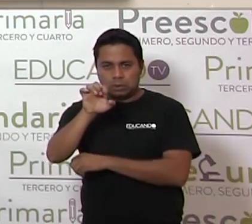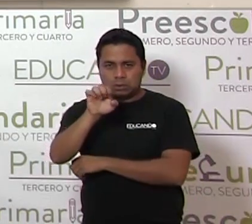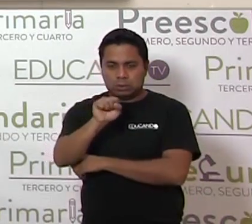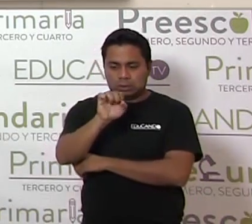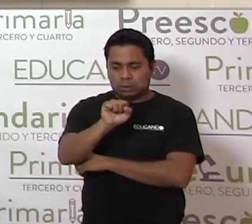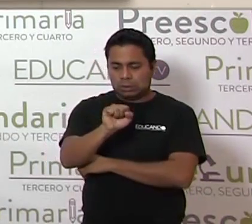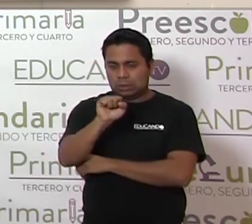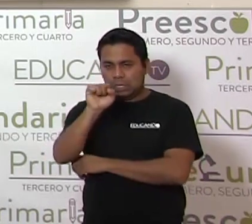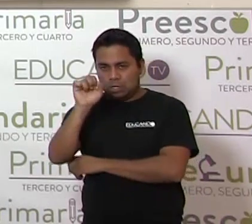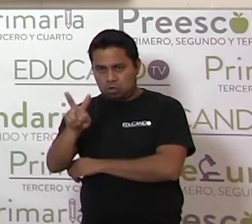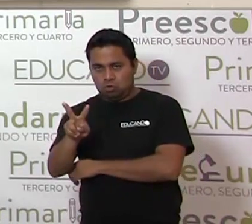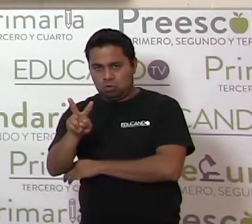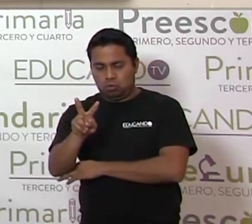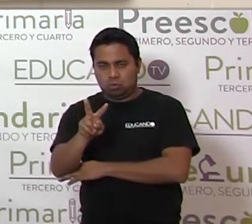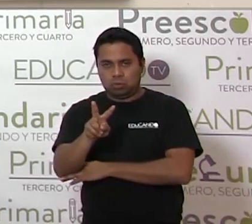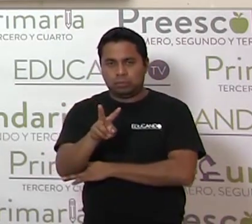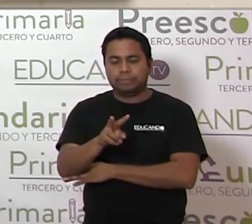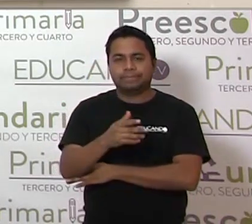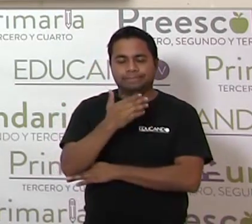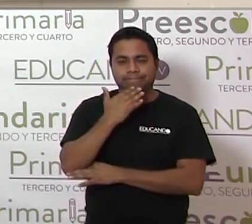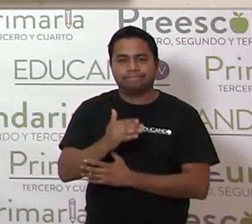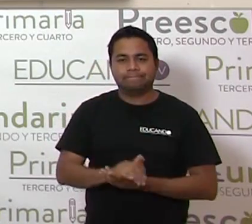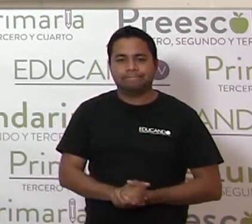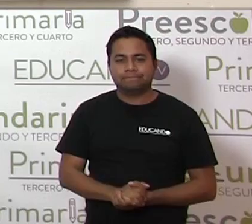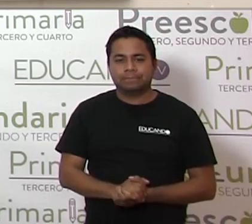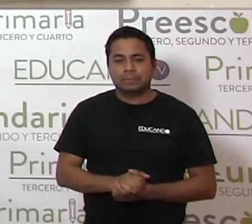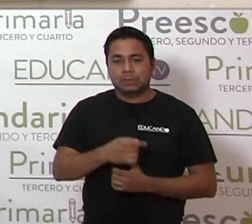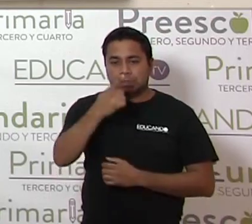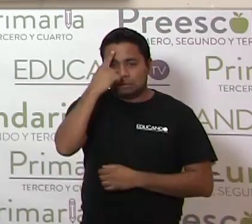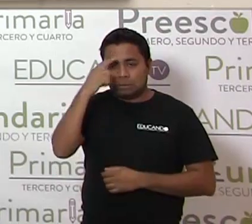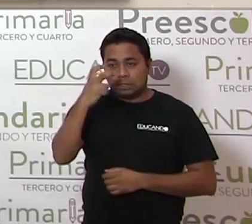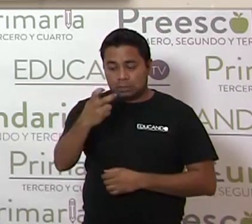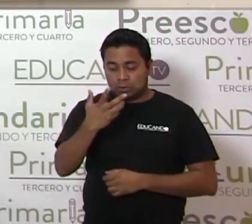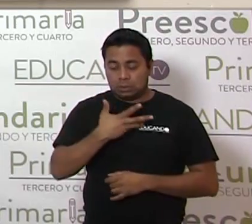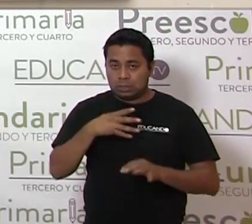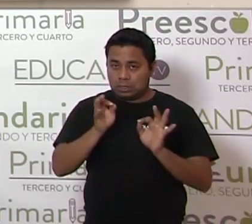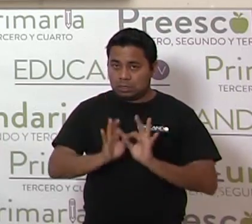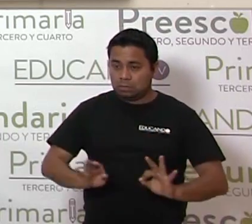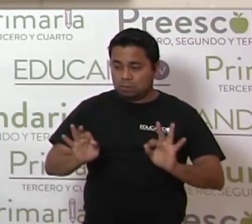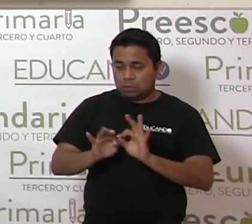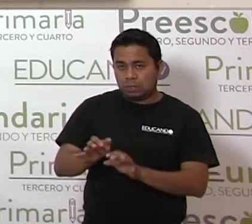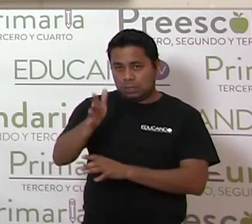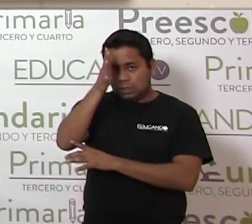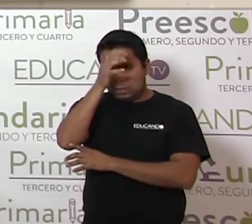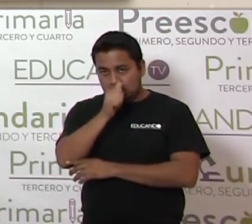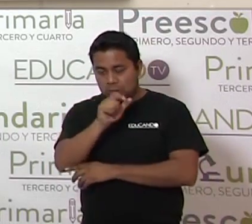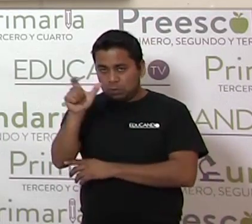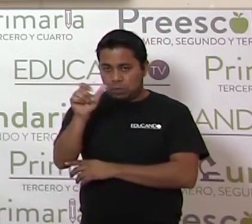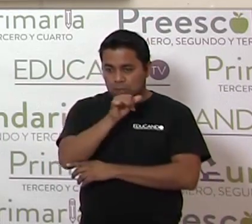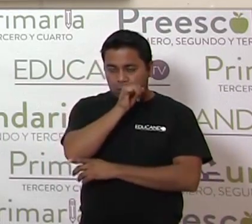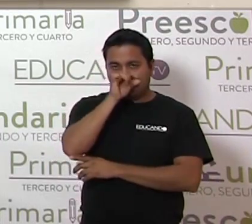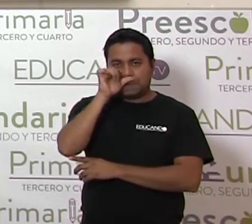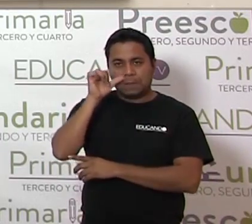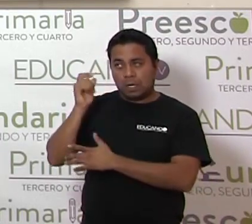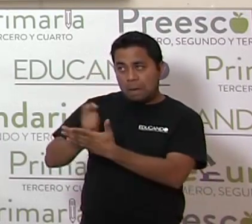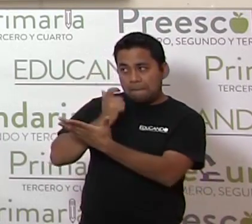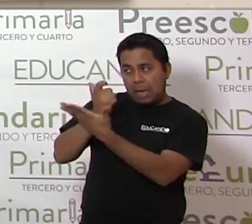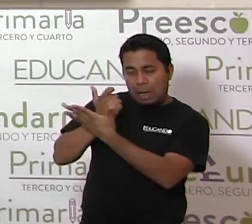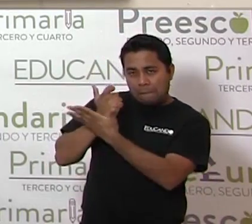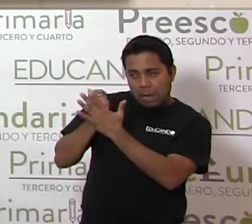1862. Bien, para esto es muy importante recordar que Juárez suspende estos